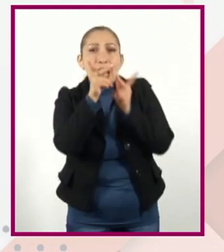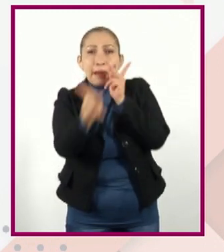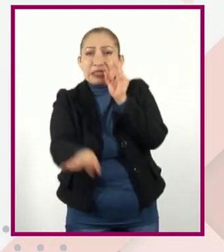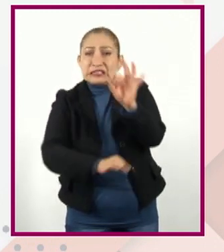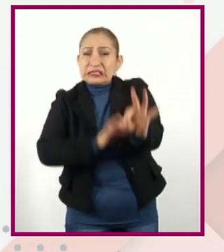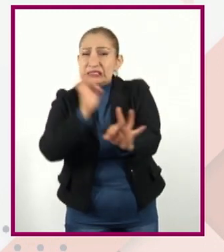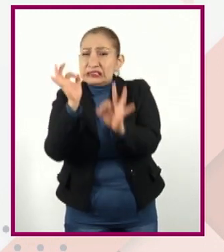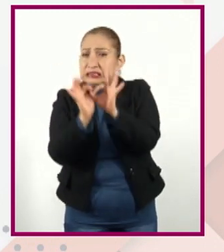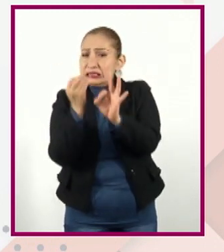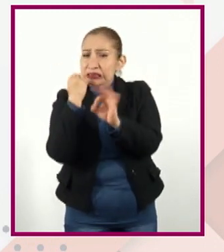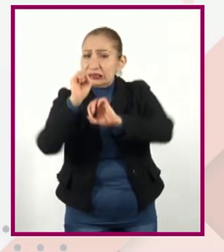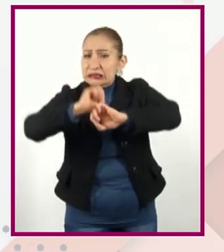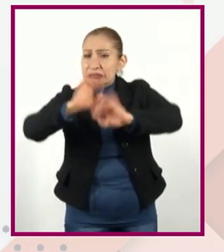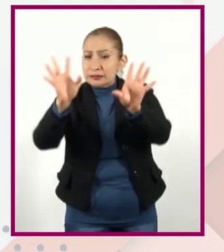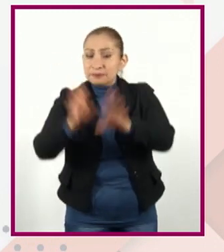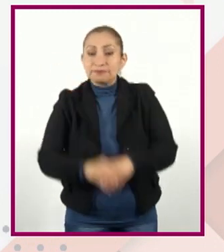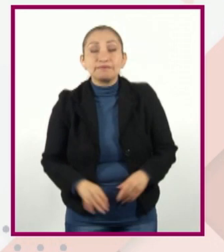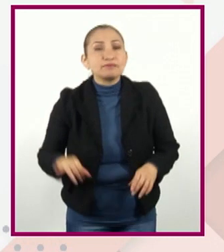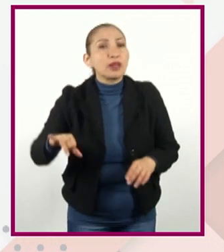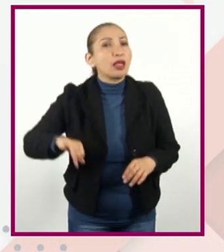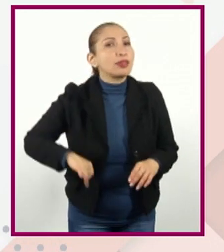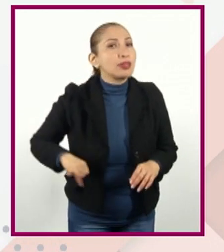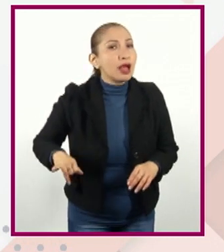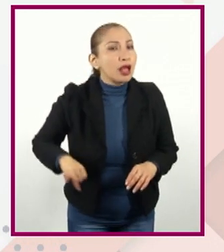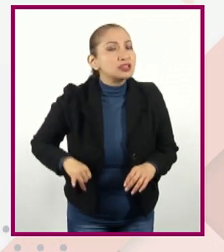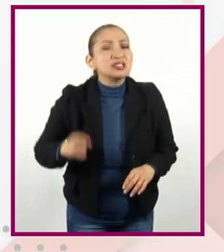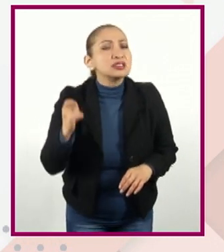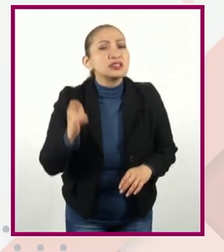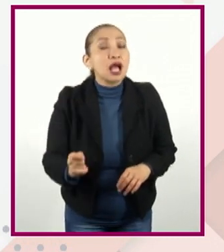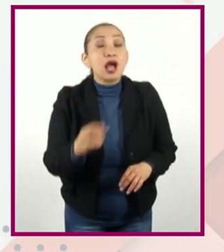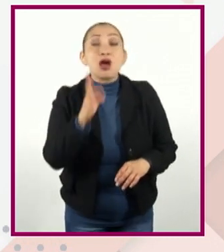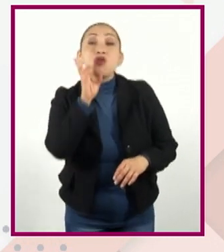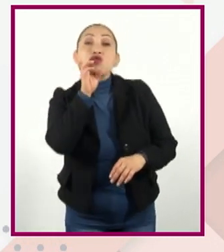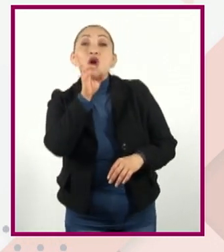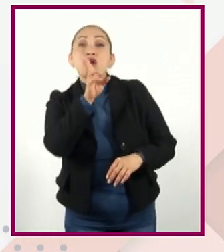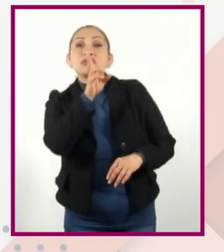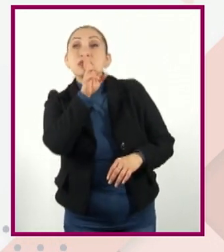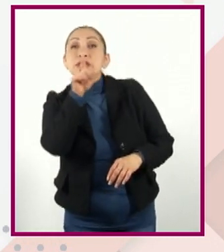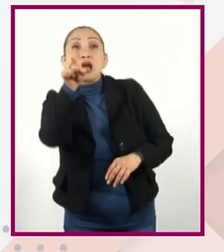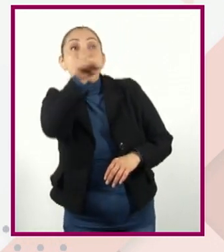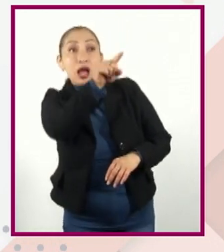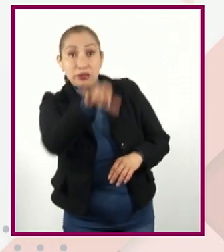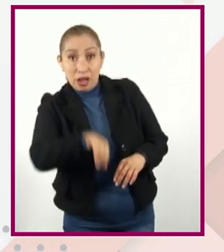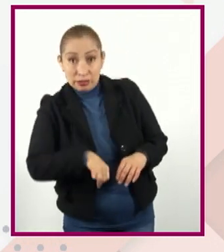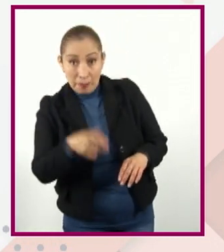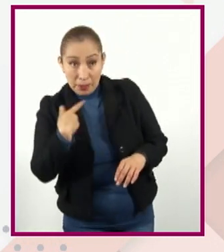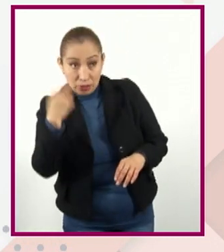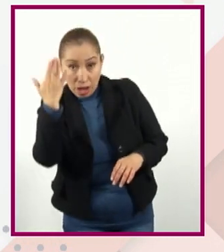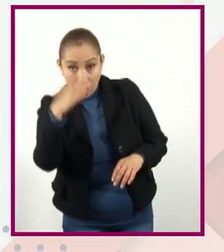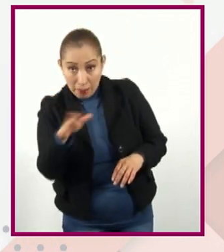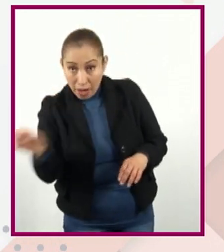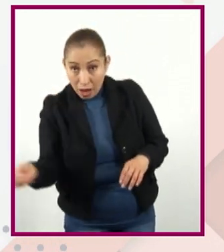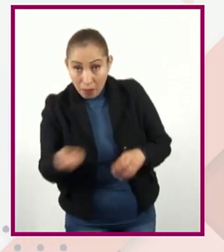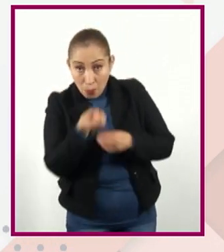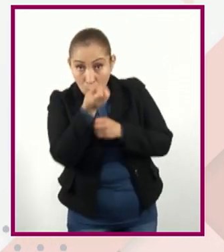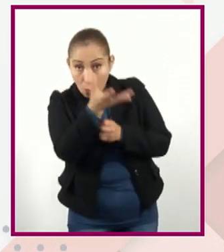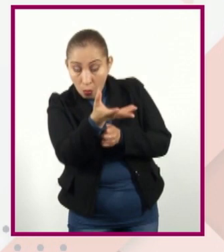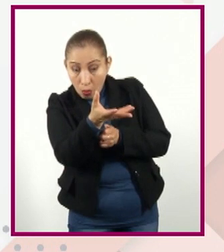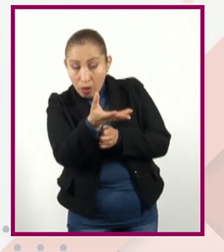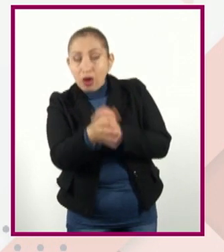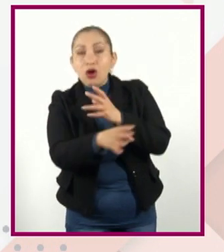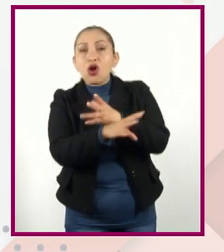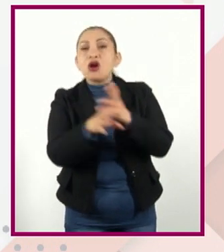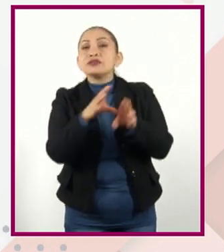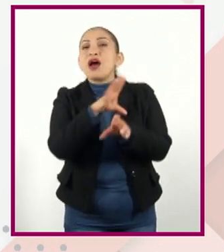precisas. Interés. Solo es noticia aquello que interesa al público. Los elementos